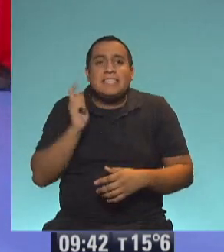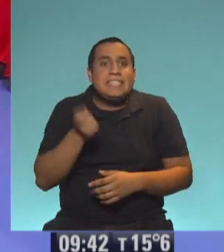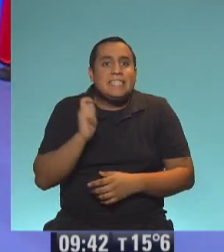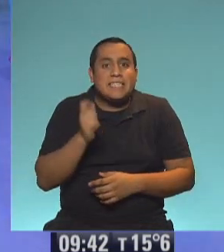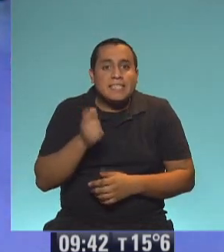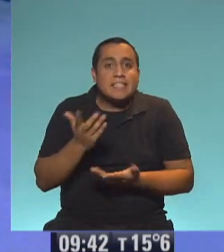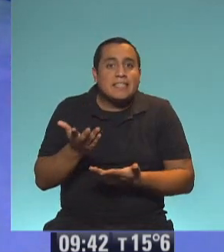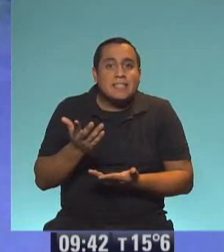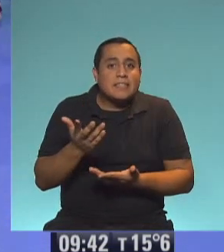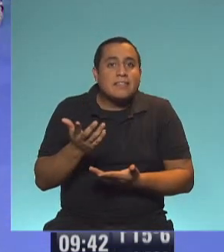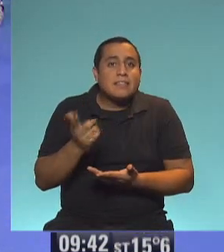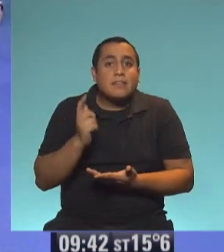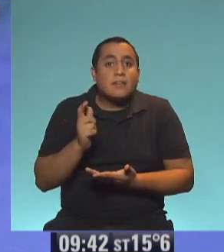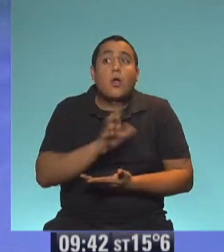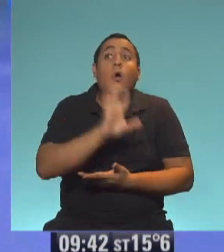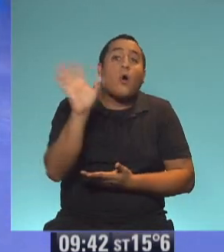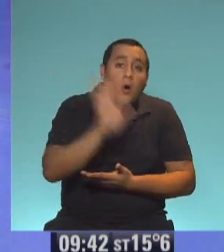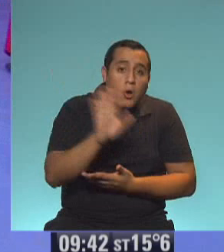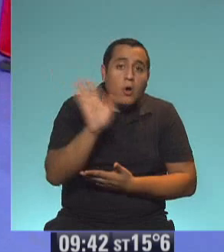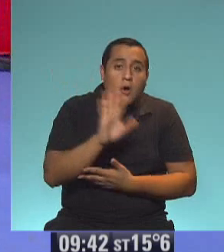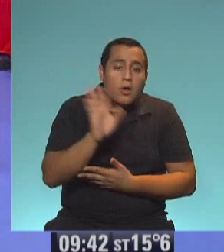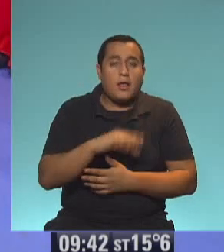¿Quién será? Presento. Hola.